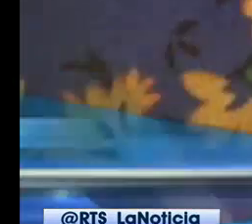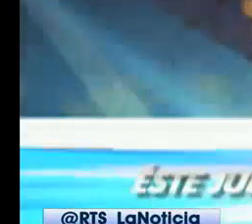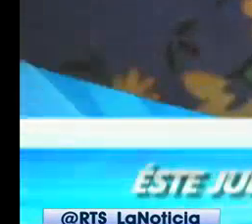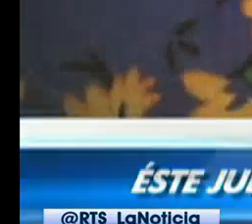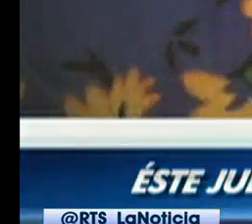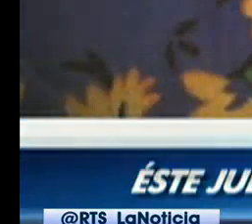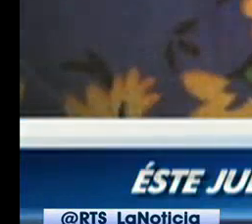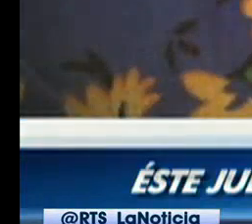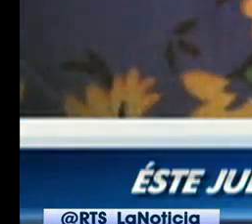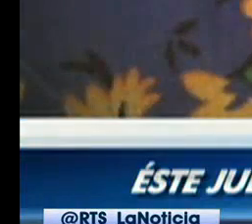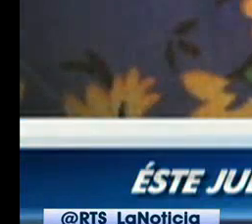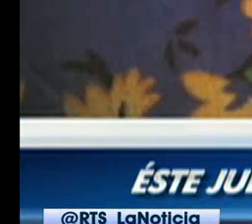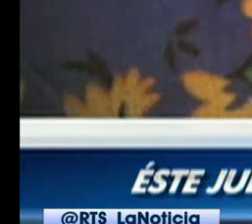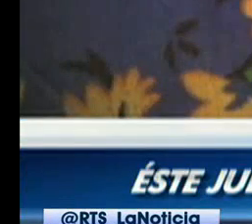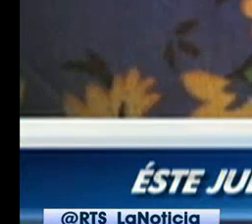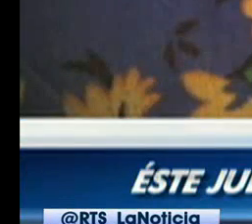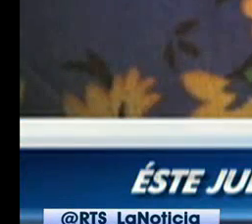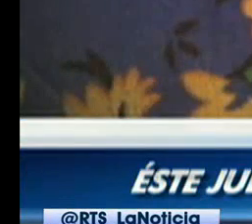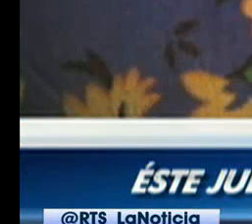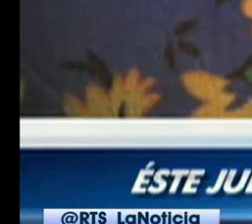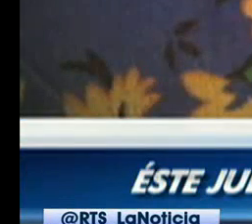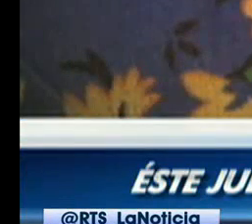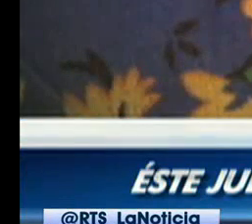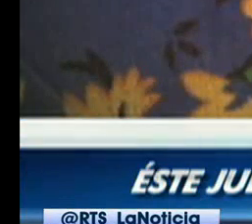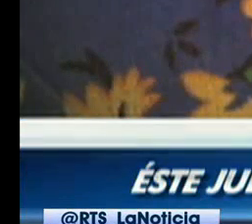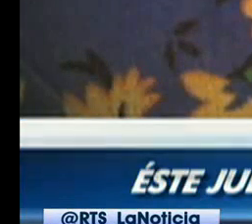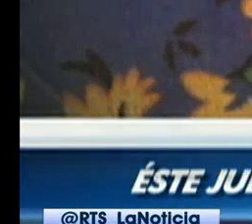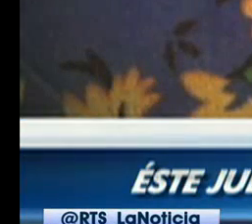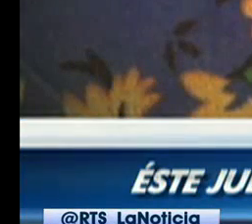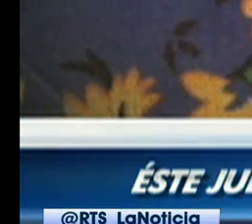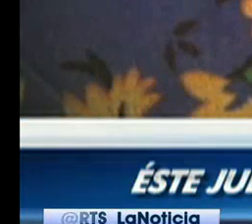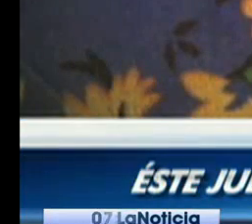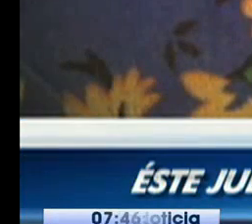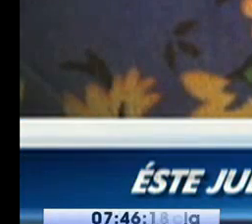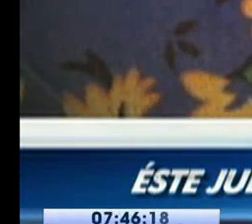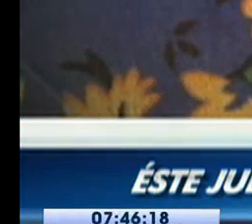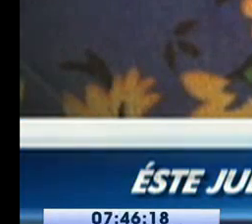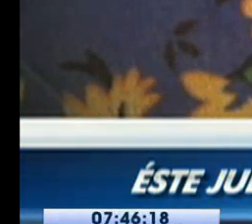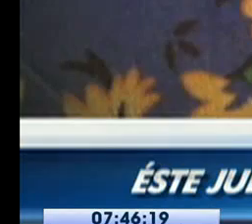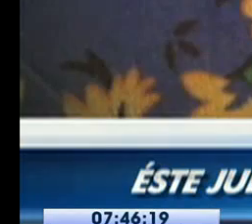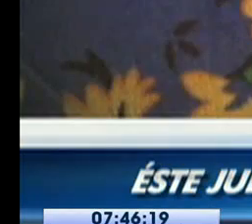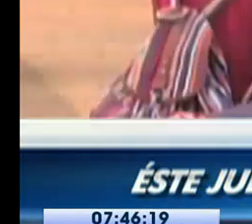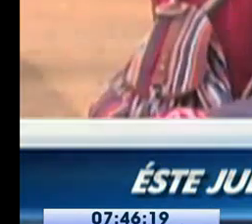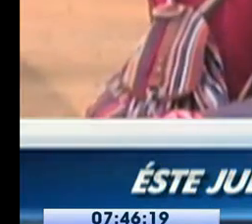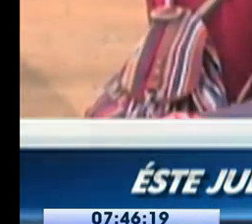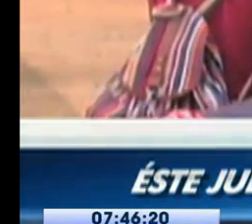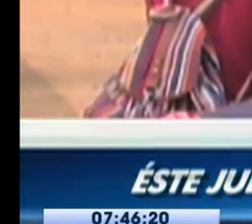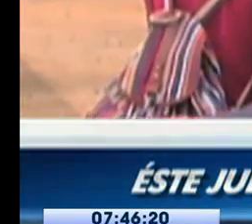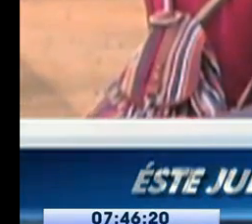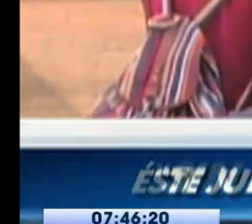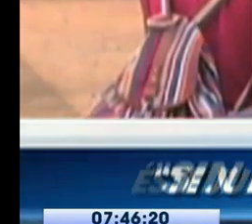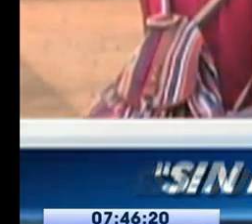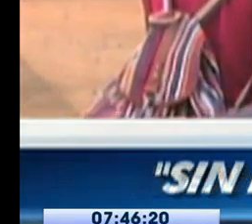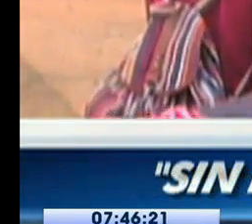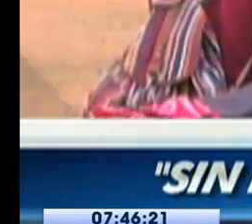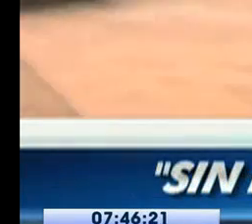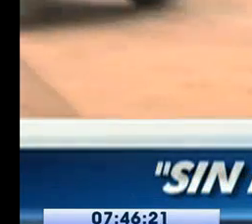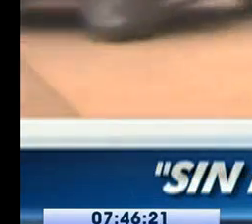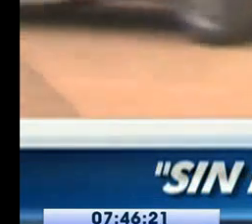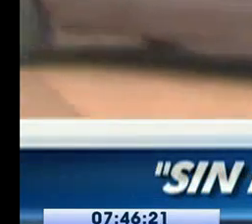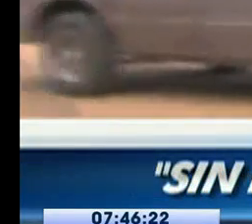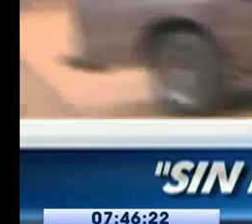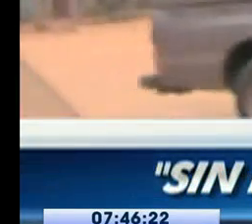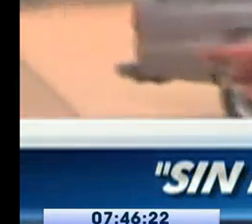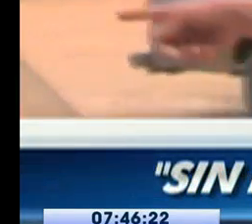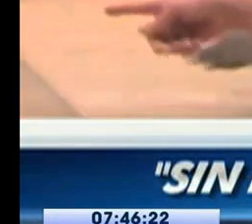Mamita, te hemos movido cielo y tierra para encontrarte. Todo el mundo anda buscando porque todo el mundo te quiere. Todo el mundo te quiere.